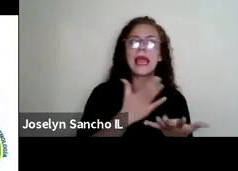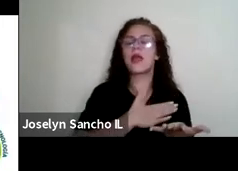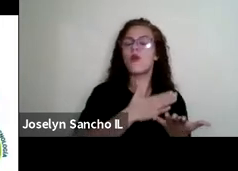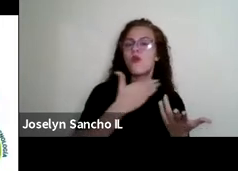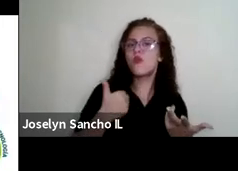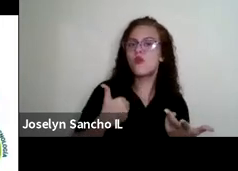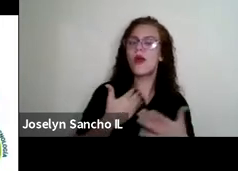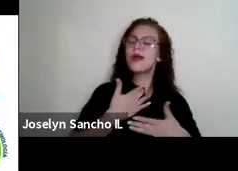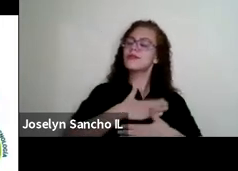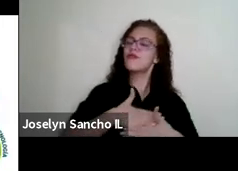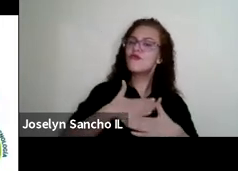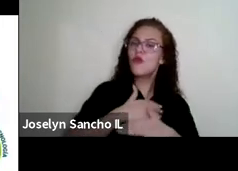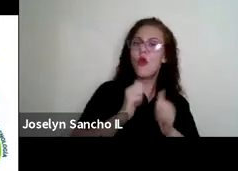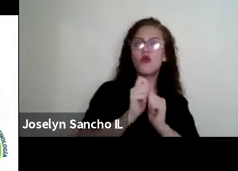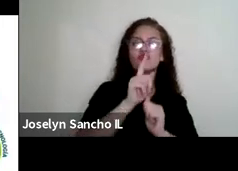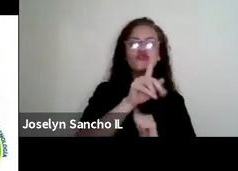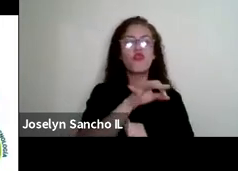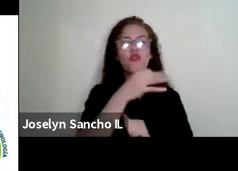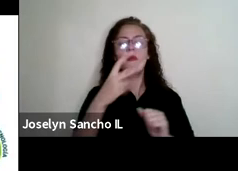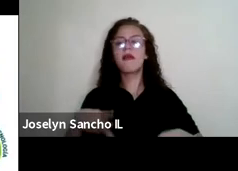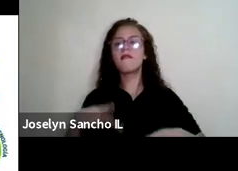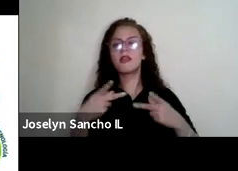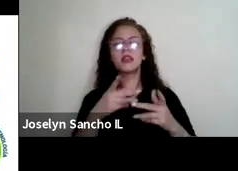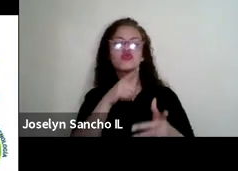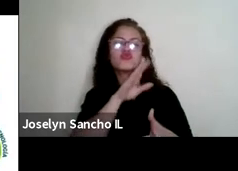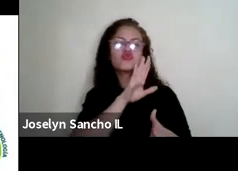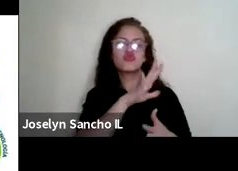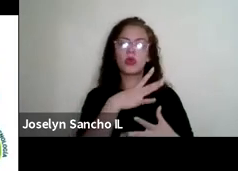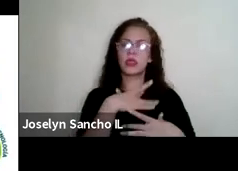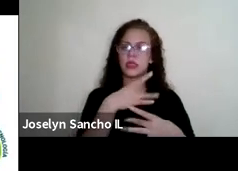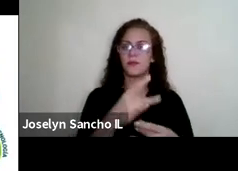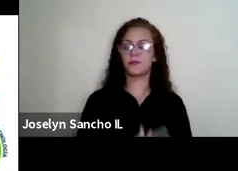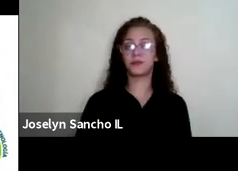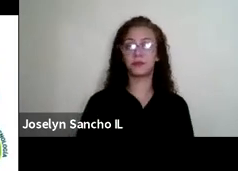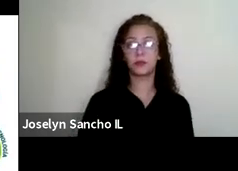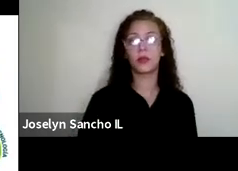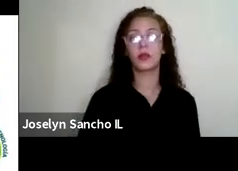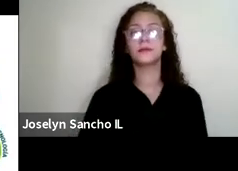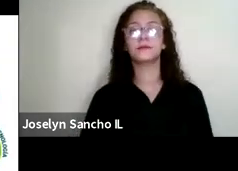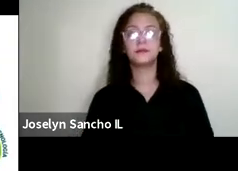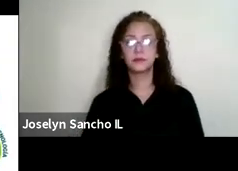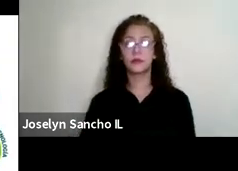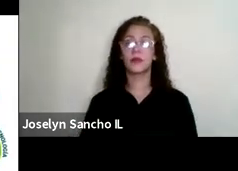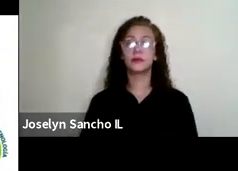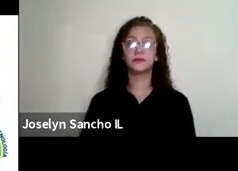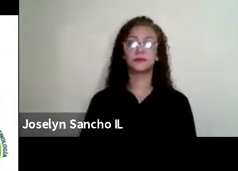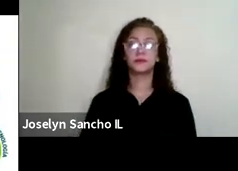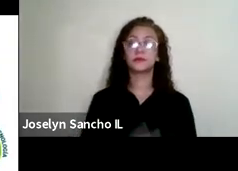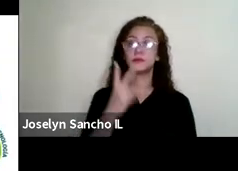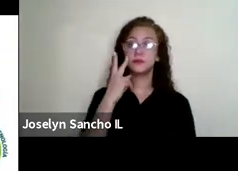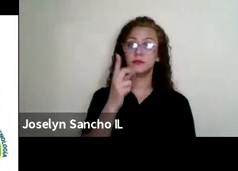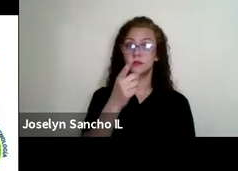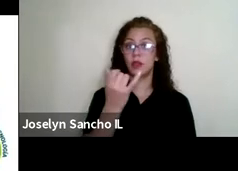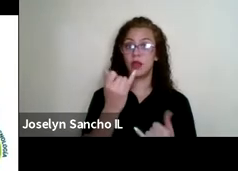les place, con sus formas de vida, con sus intereses? Veamos ahora, a partir de este